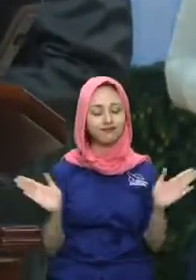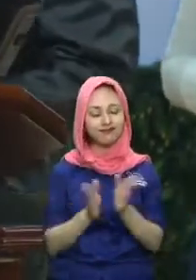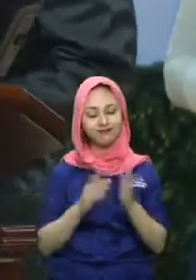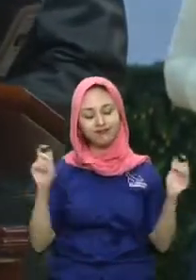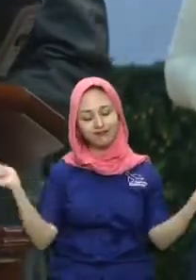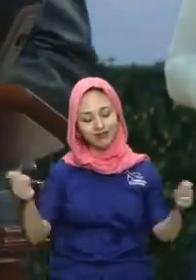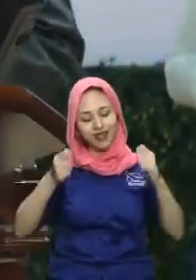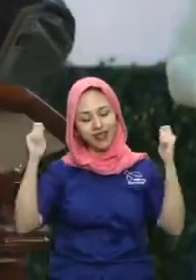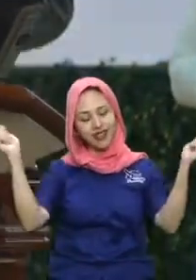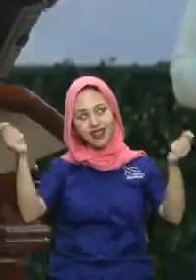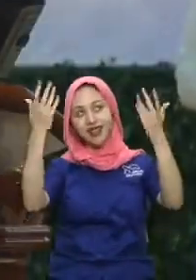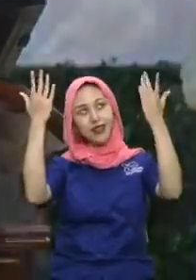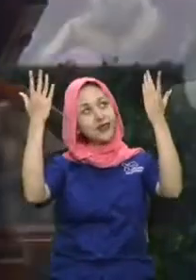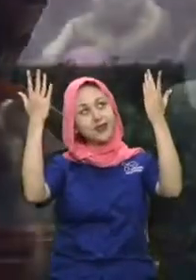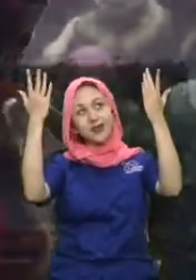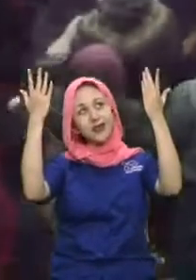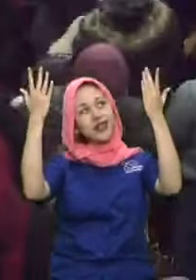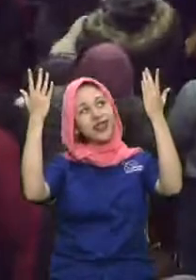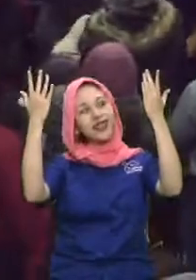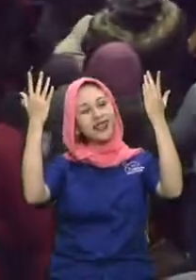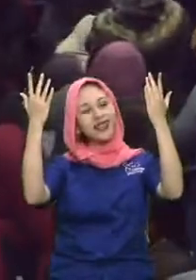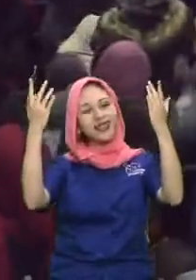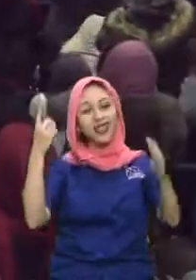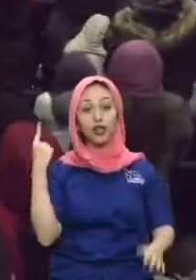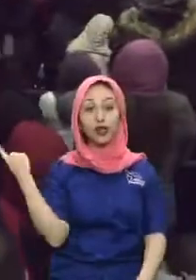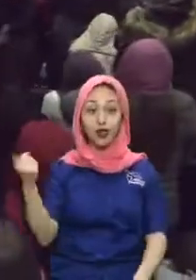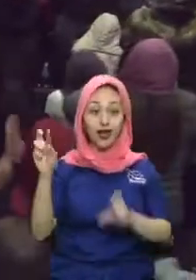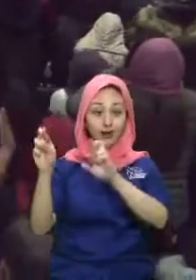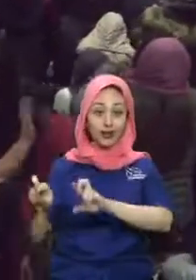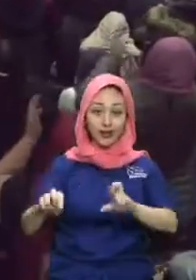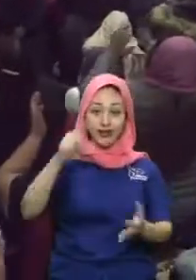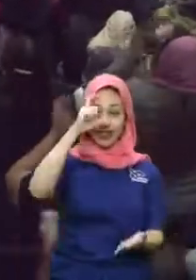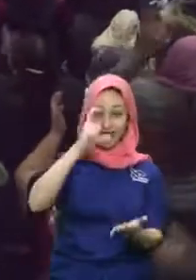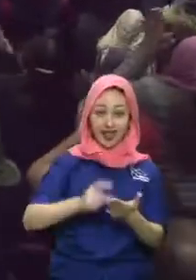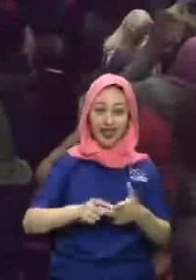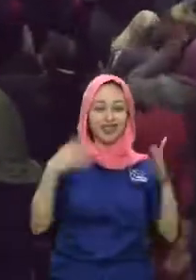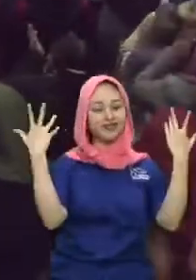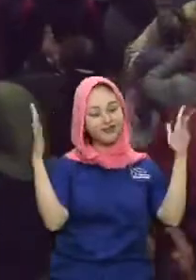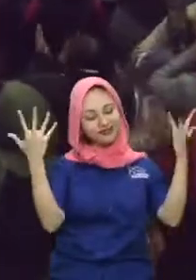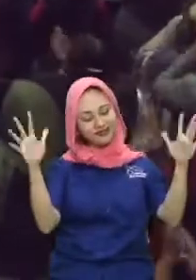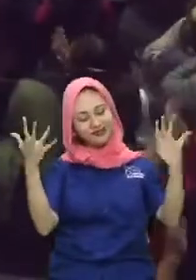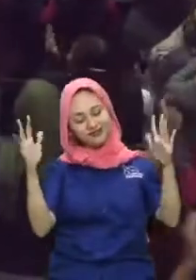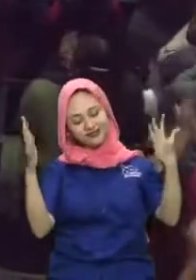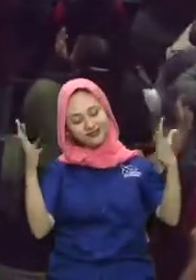Aleluya. Todos los que lo creen, denle un aplauso al Rey bendito.